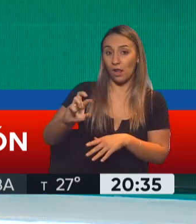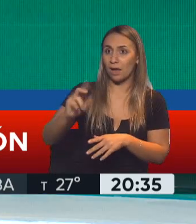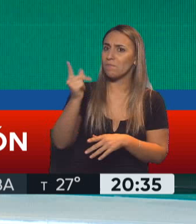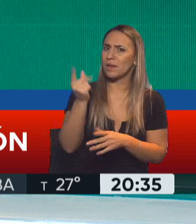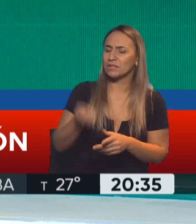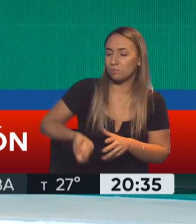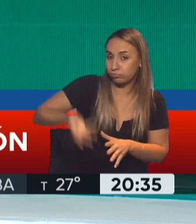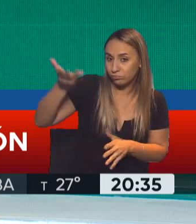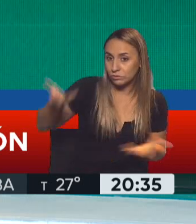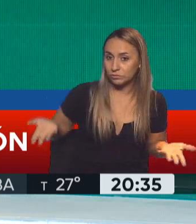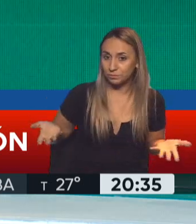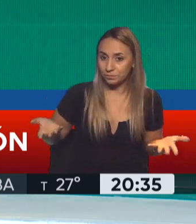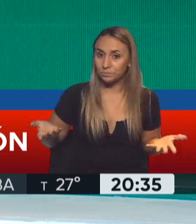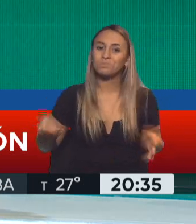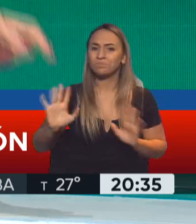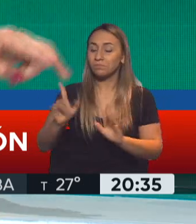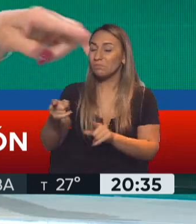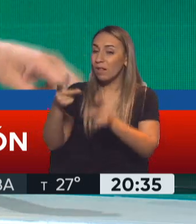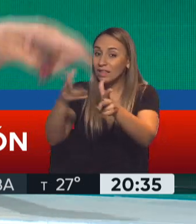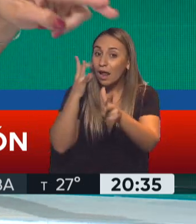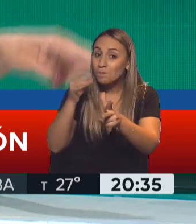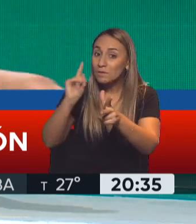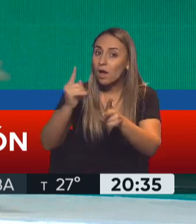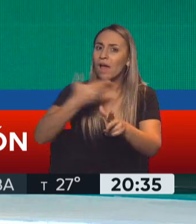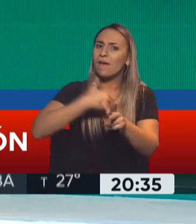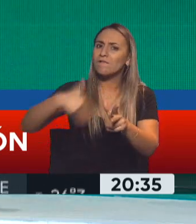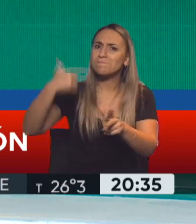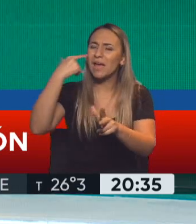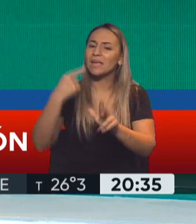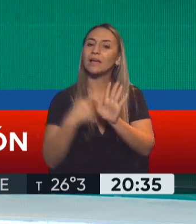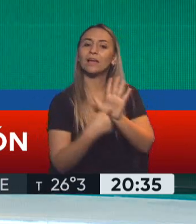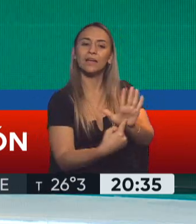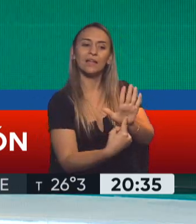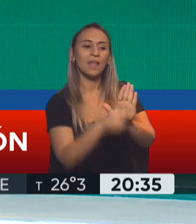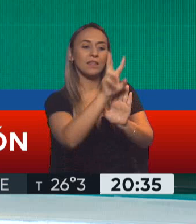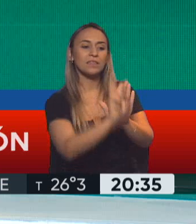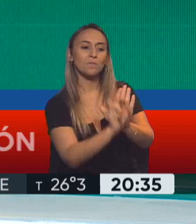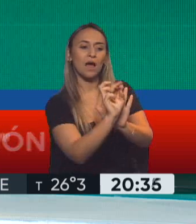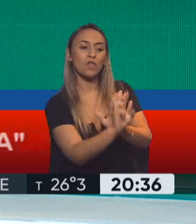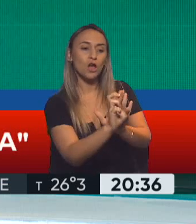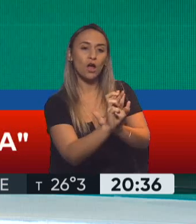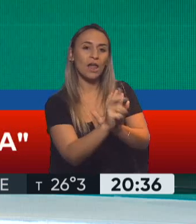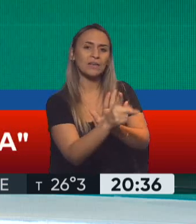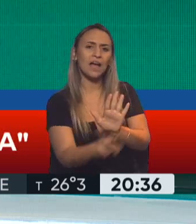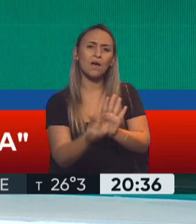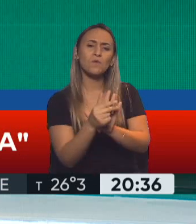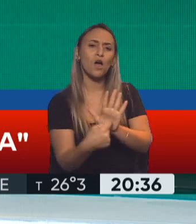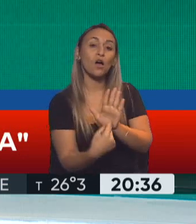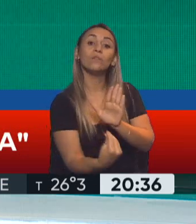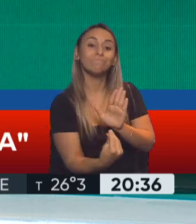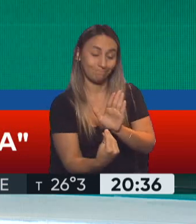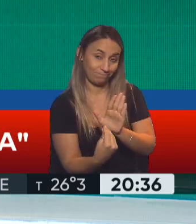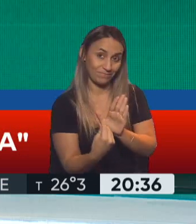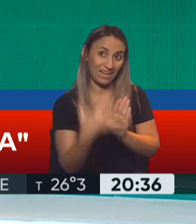pero vamos a ver un informe y luego lo voy a retomar dijiste como define el fondo monetario la cuestión cambiaria son definir el gobierno pero bueno son las